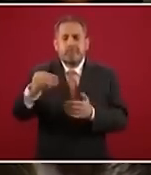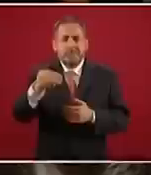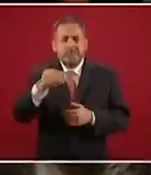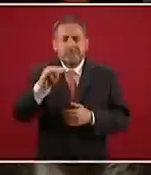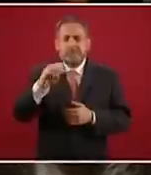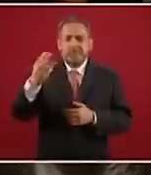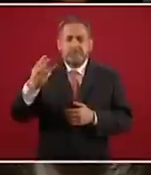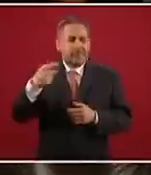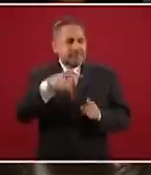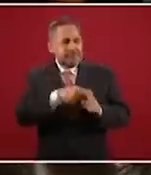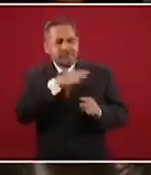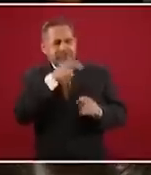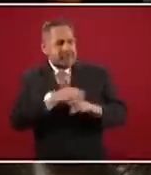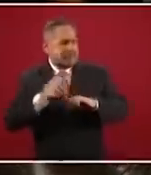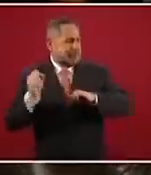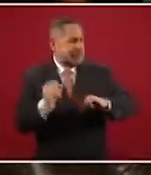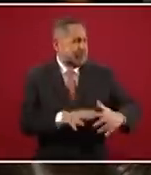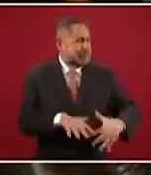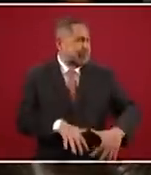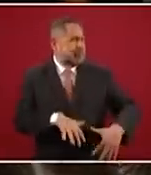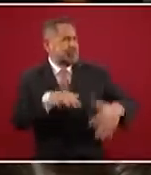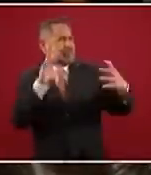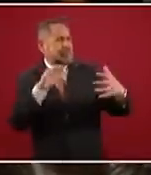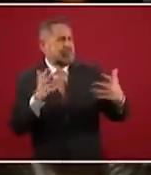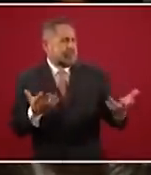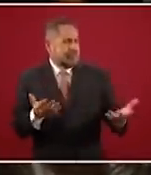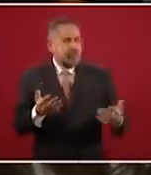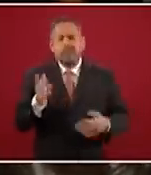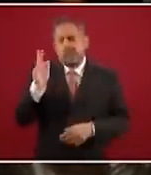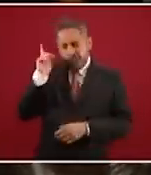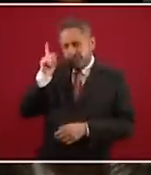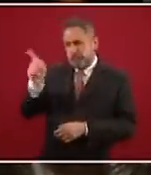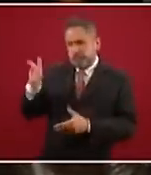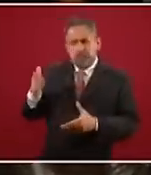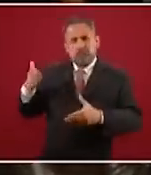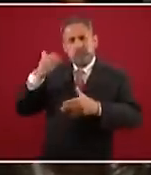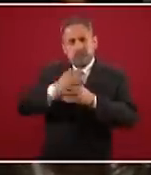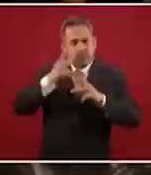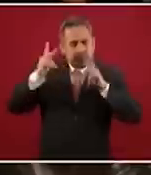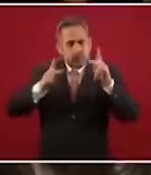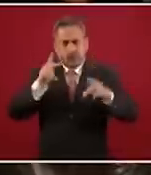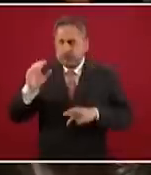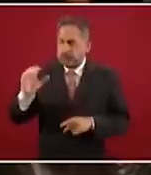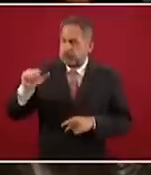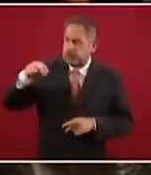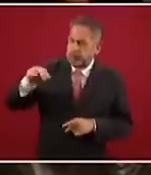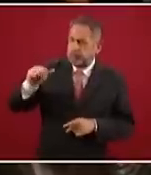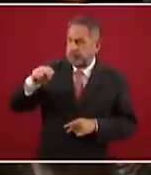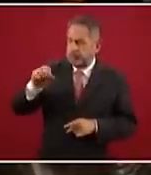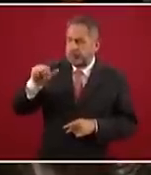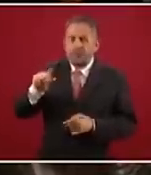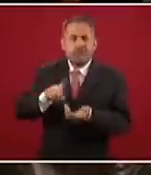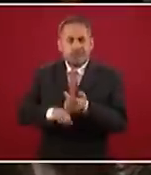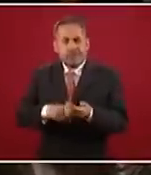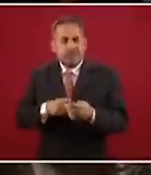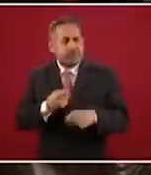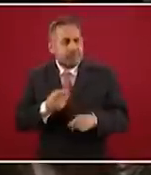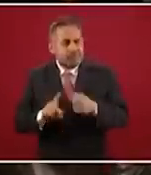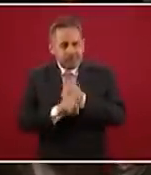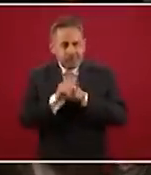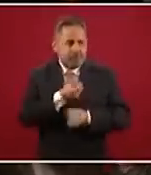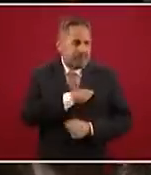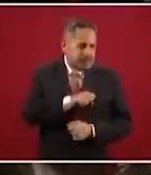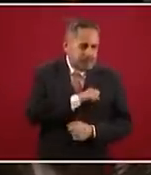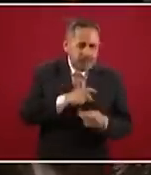haber de desechos, y ojalá, presidente, se diera una vuelta por Cananea, donde pues hay muchos problemas de salud, gente con